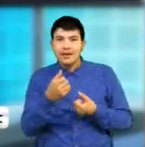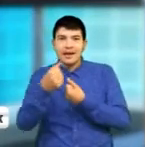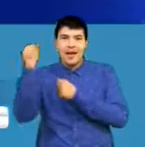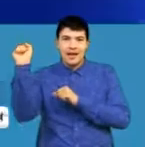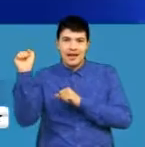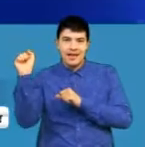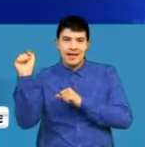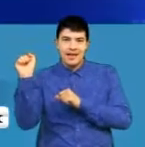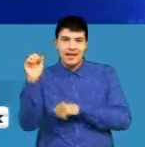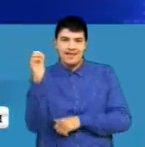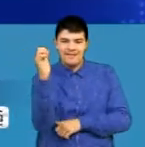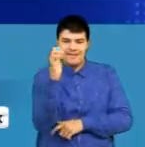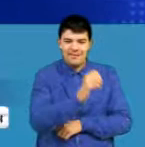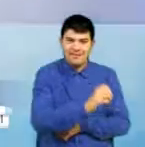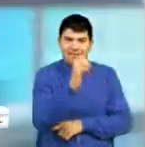pulso.